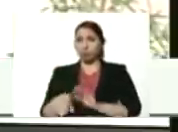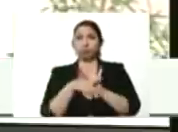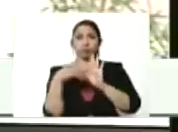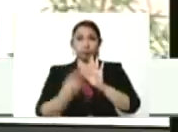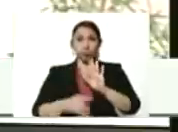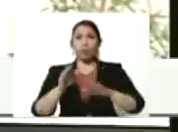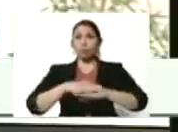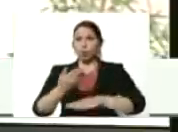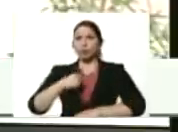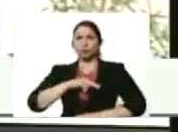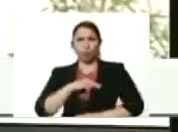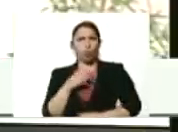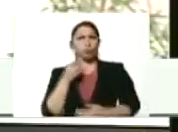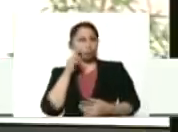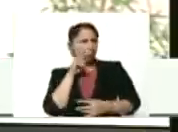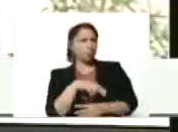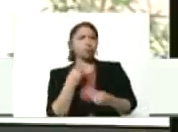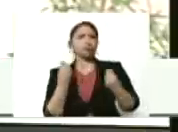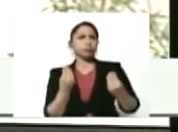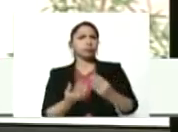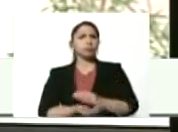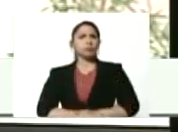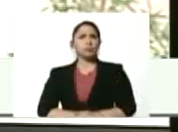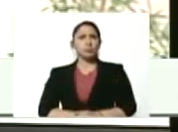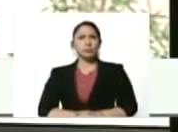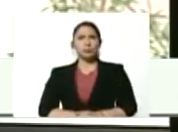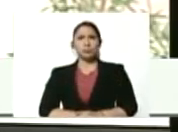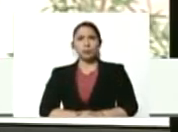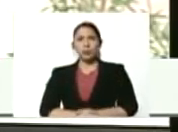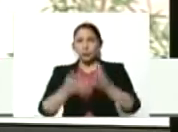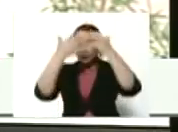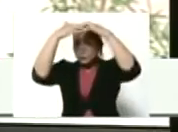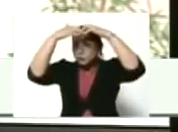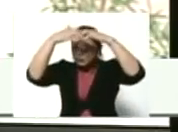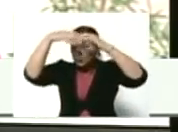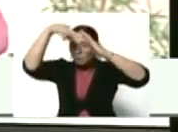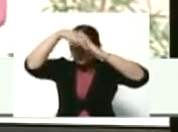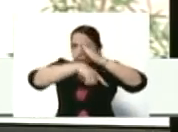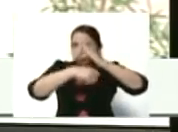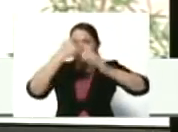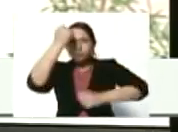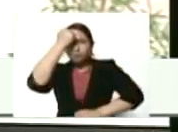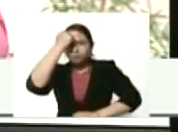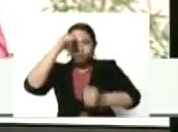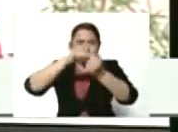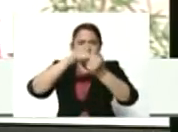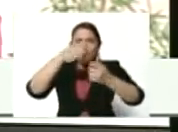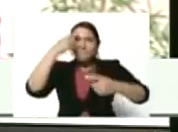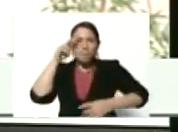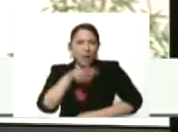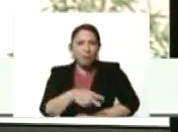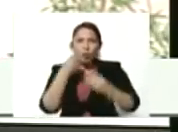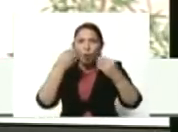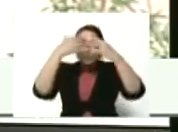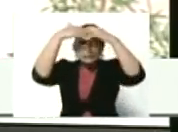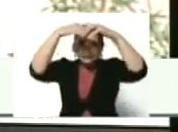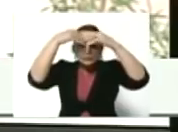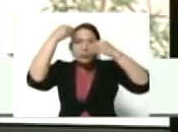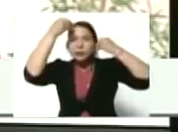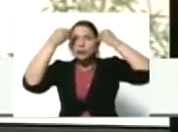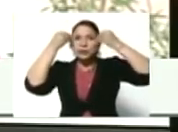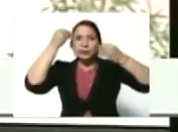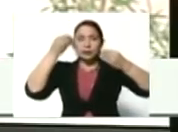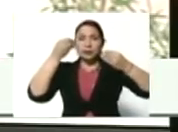porque le metemos, mira, le metemos al cerebro, le metemos al coco, le metemos a la ciencia. Creemos